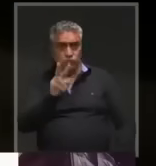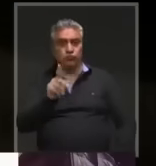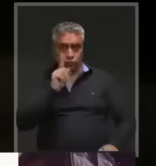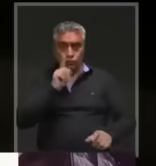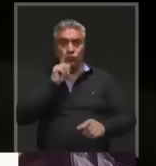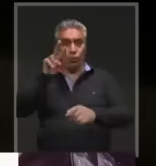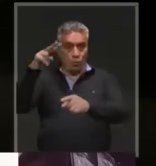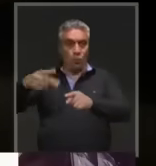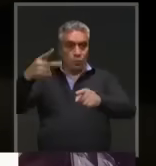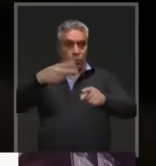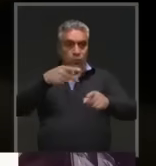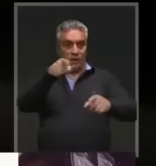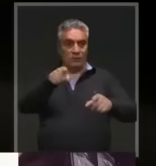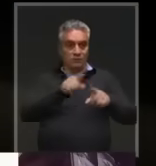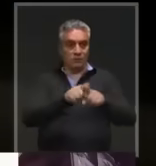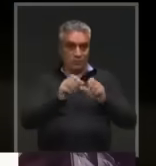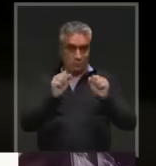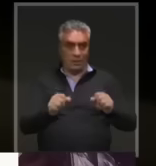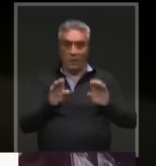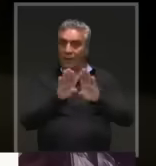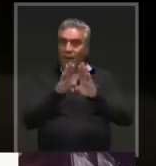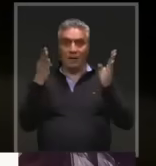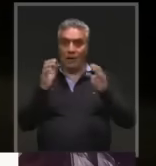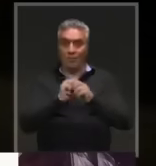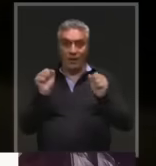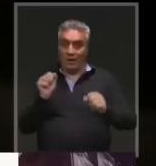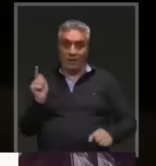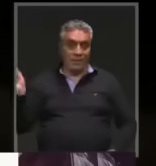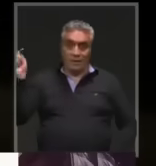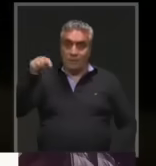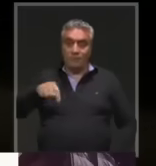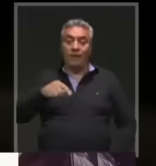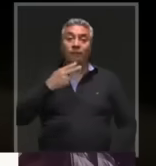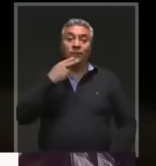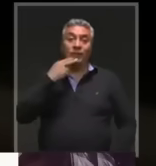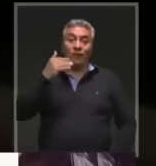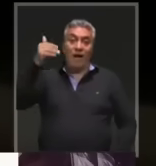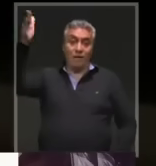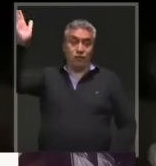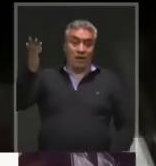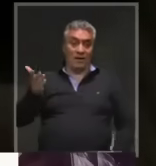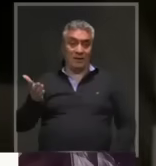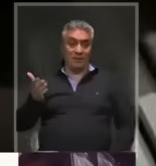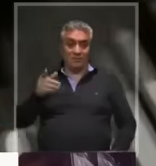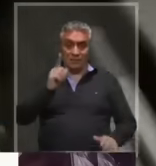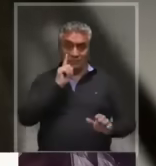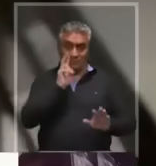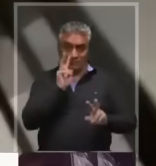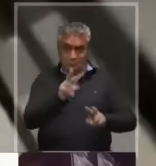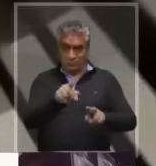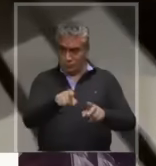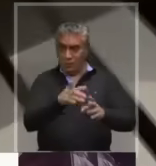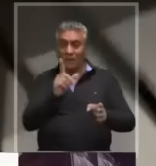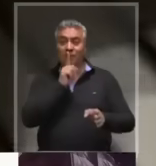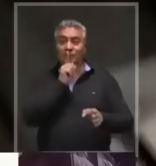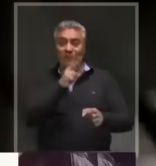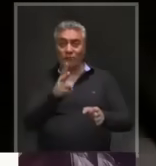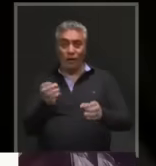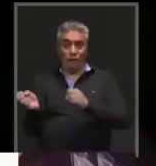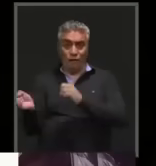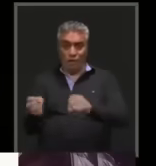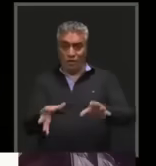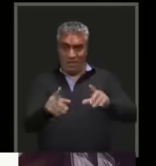propietarios que no han podido abrir porque están fuera. Y ahí todavía hay un televisor botado ahí en la